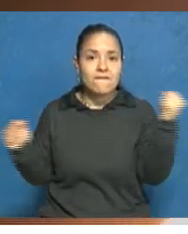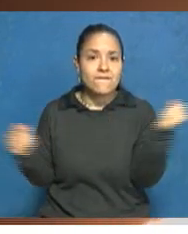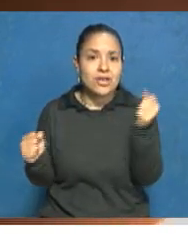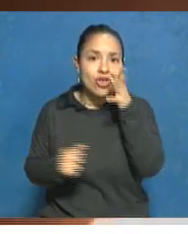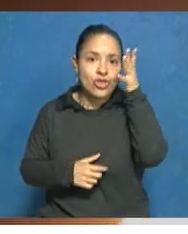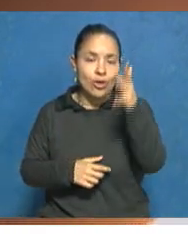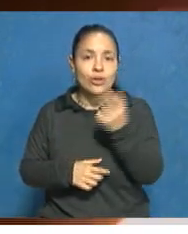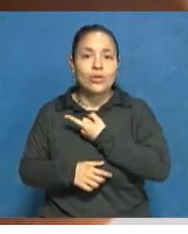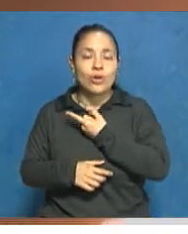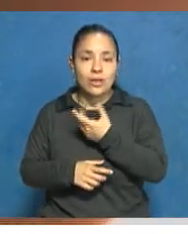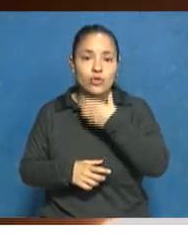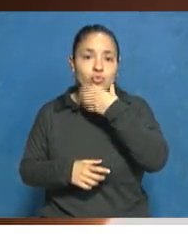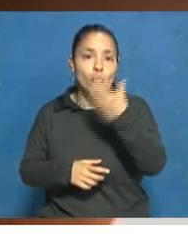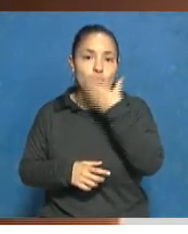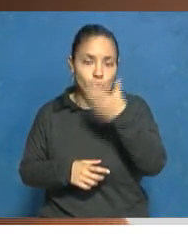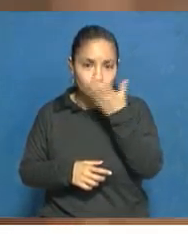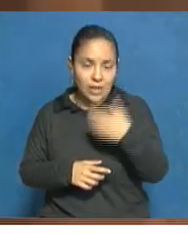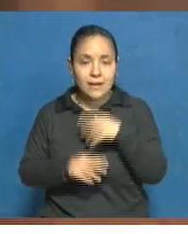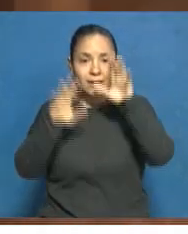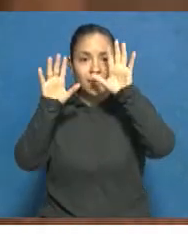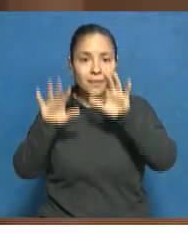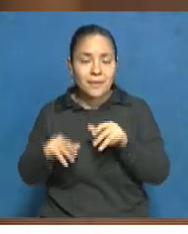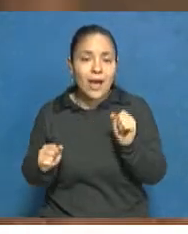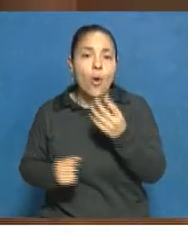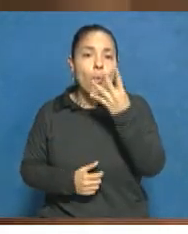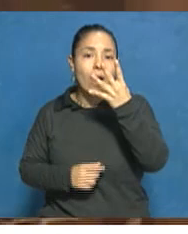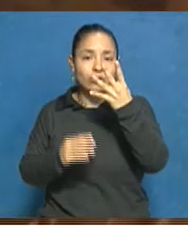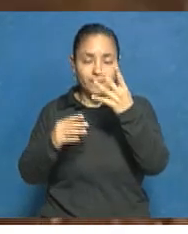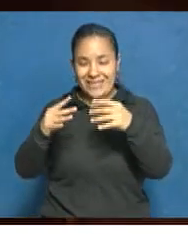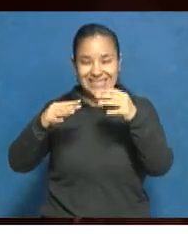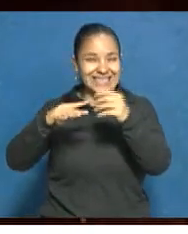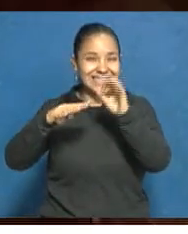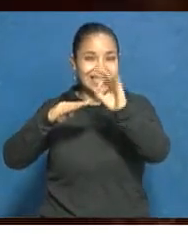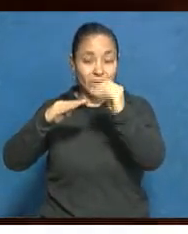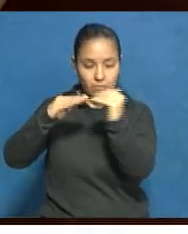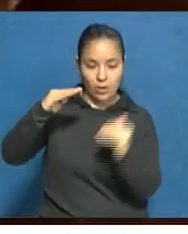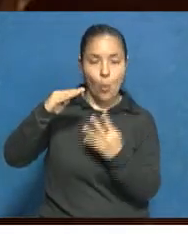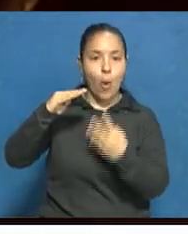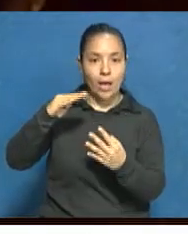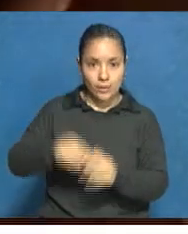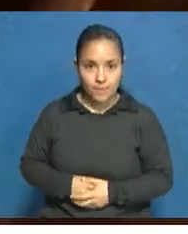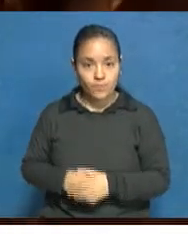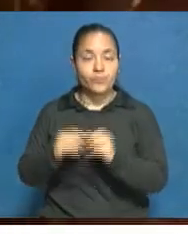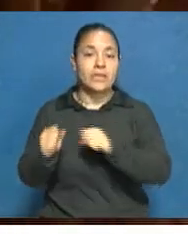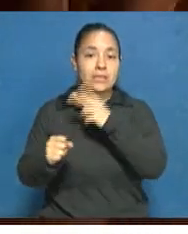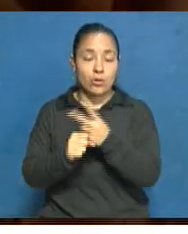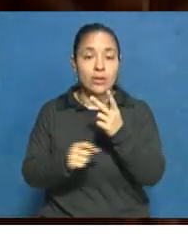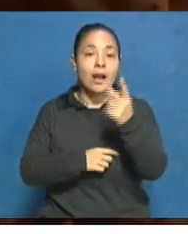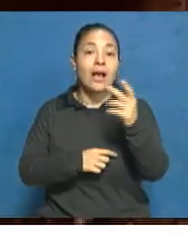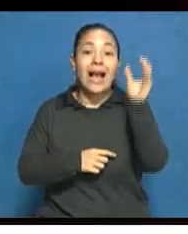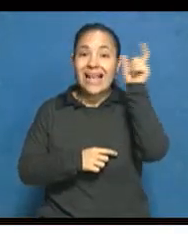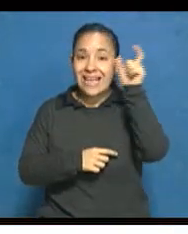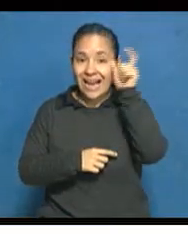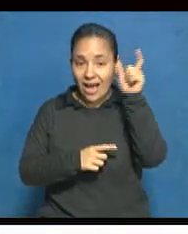fue en tunuyán que registró una mínima de cuatro grados bajo cero seguidamente estuvo vista flores con dos grados bajo cero